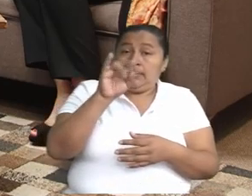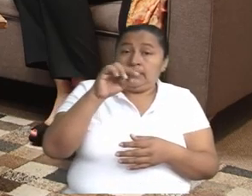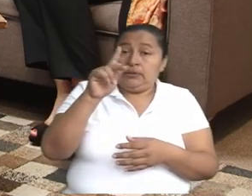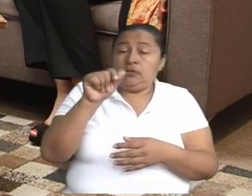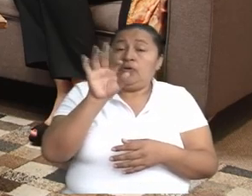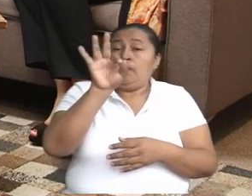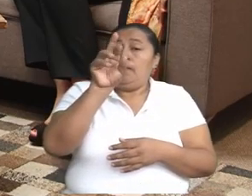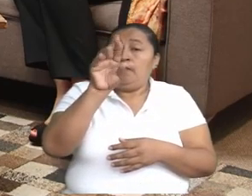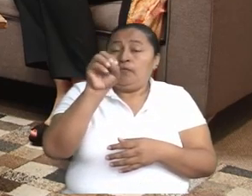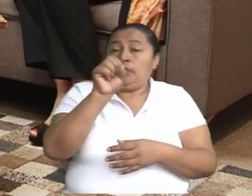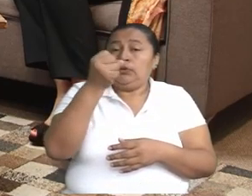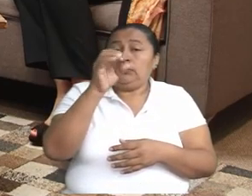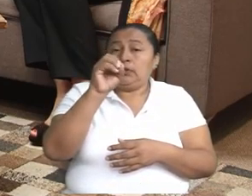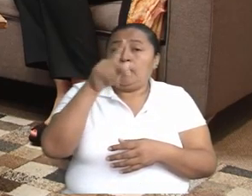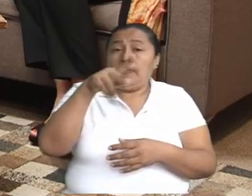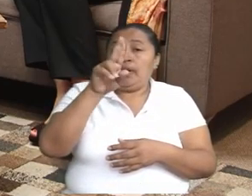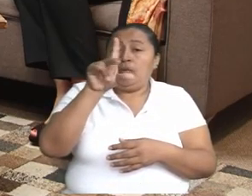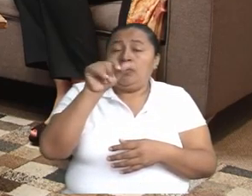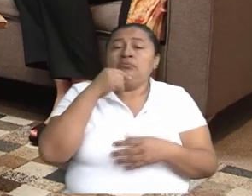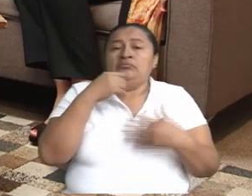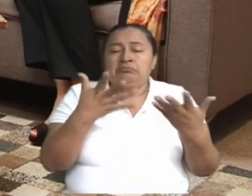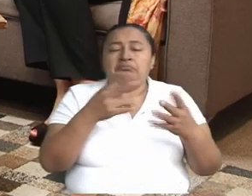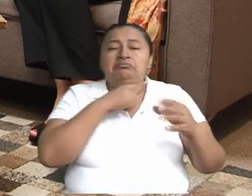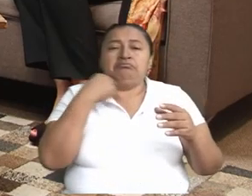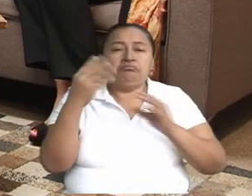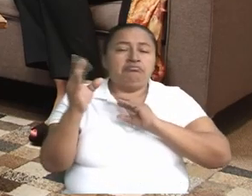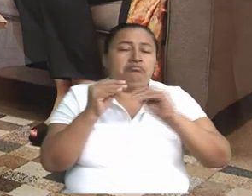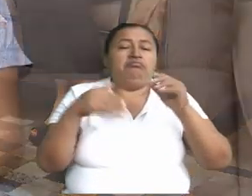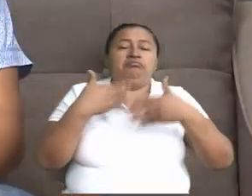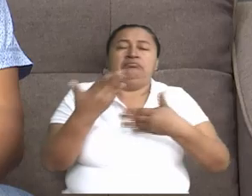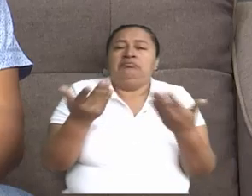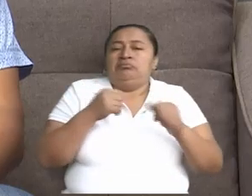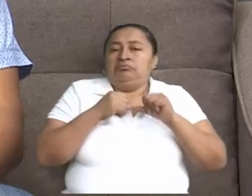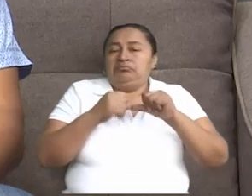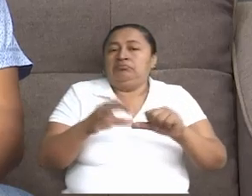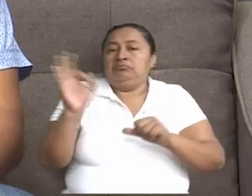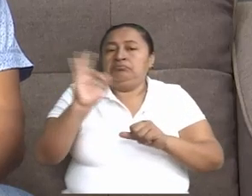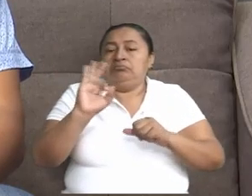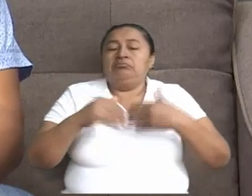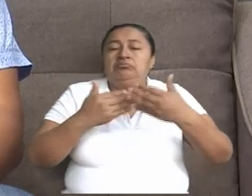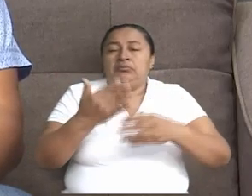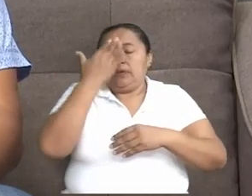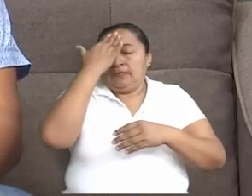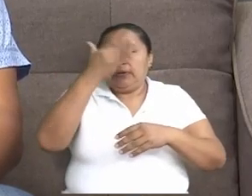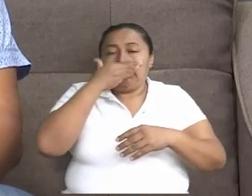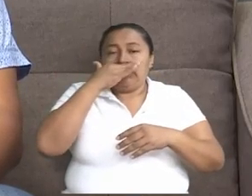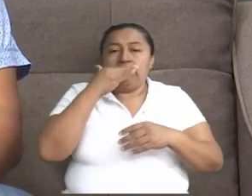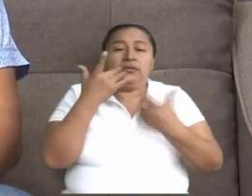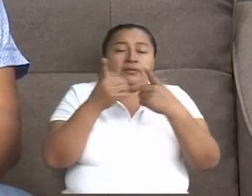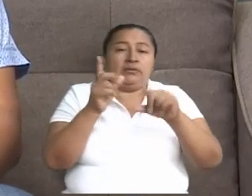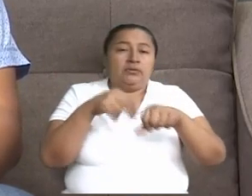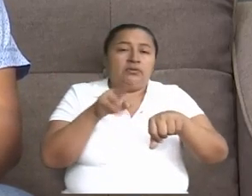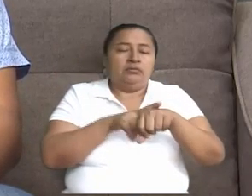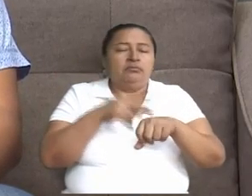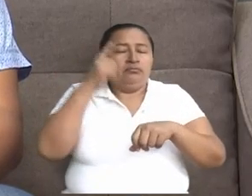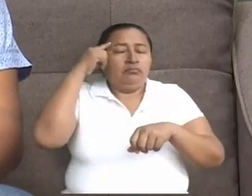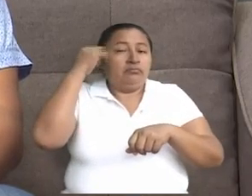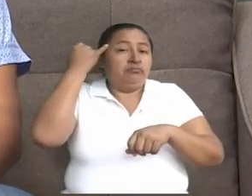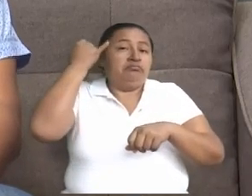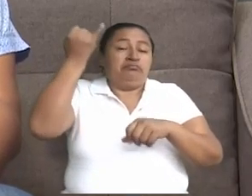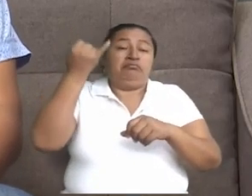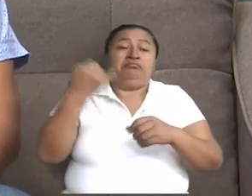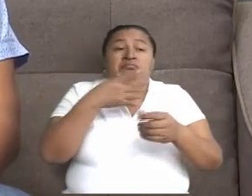todo este proceso de conversaciones y la continua forma de entenderse del Frente Sandinista de Liberación Nacional inspirado en los ideales de